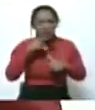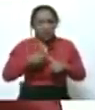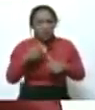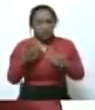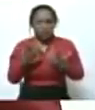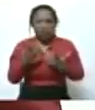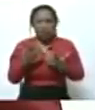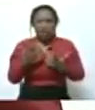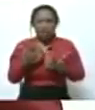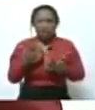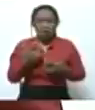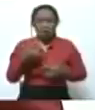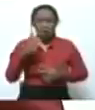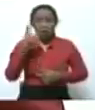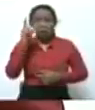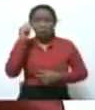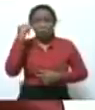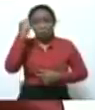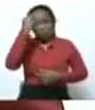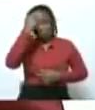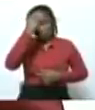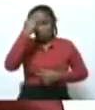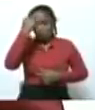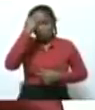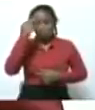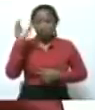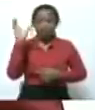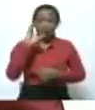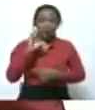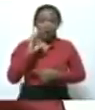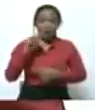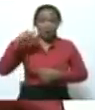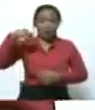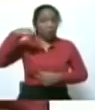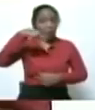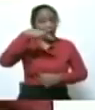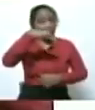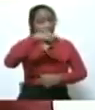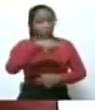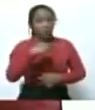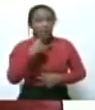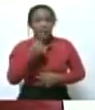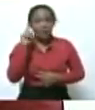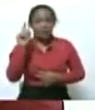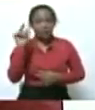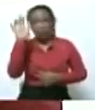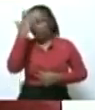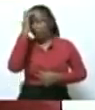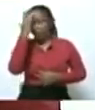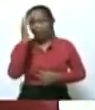Unos tipos verdes con un solo ojo en la cara. Andaban caminando. Debe ser porque es carnaval.